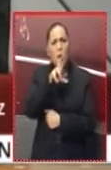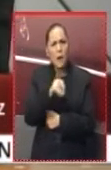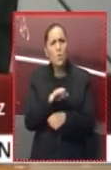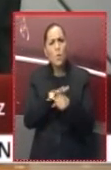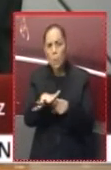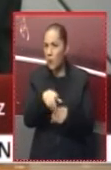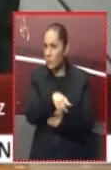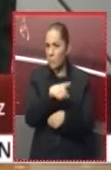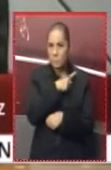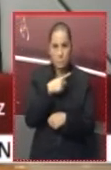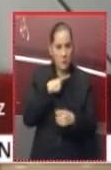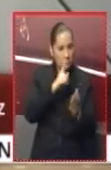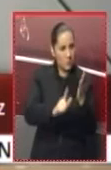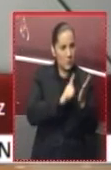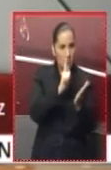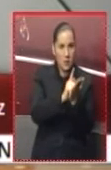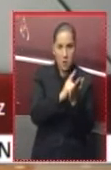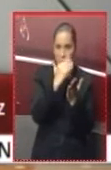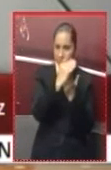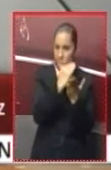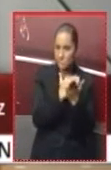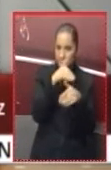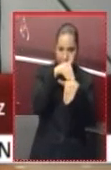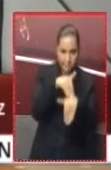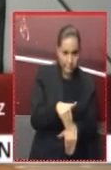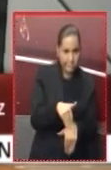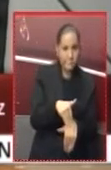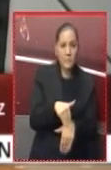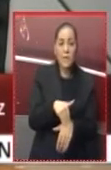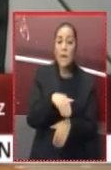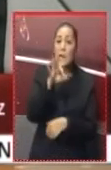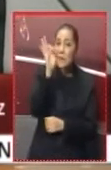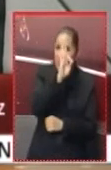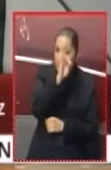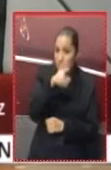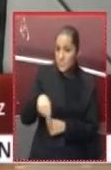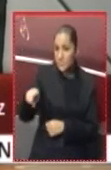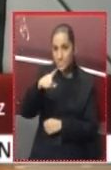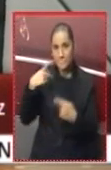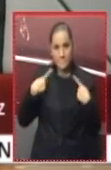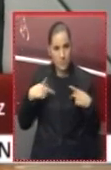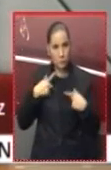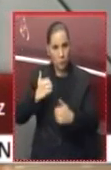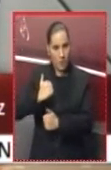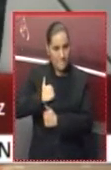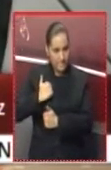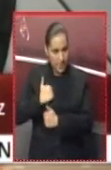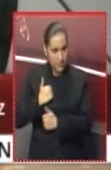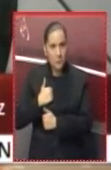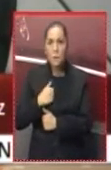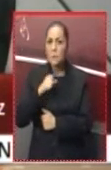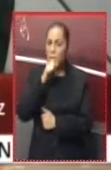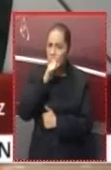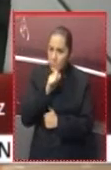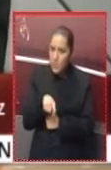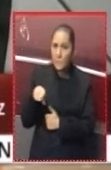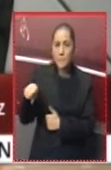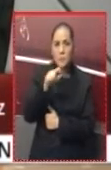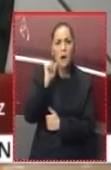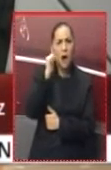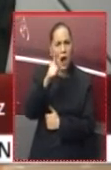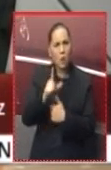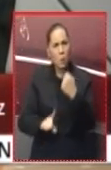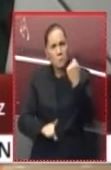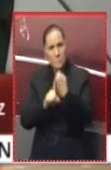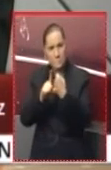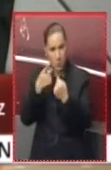en cualquier caso. E incluso, tratándose de militares, cuando se trate de delitos que no afecten la